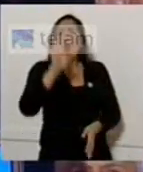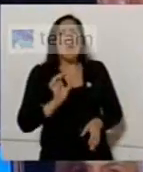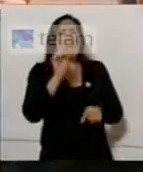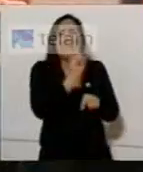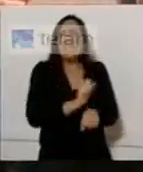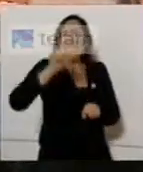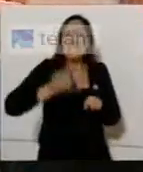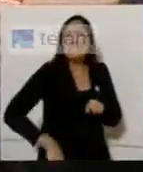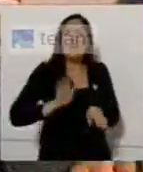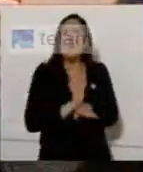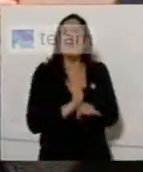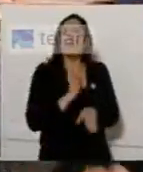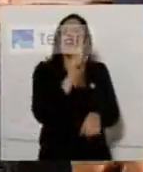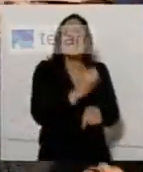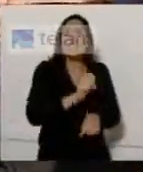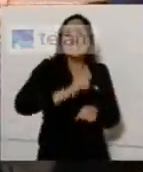explotación.